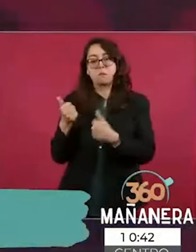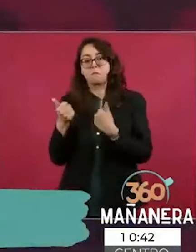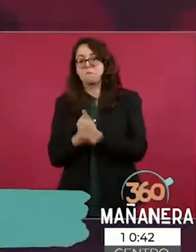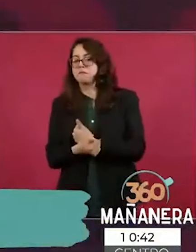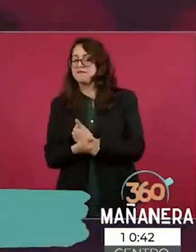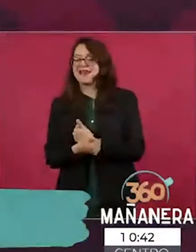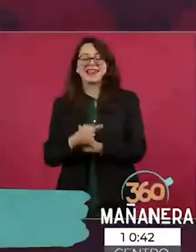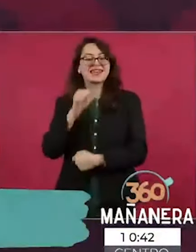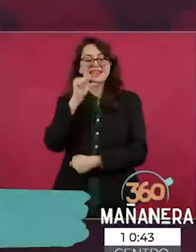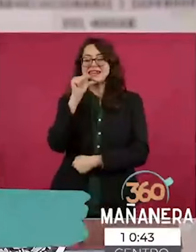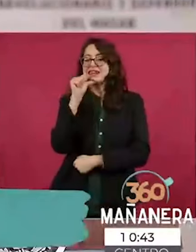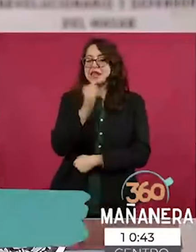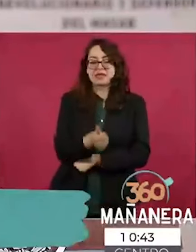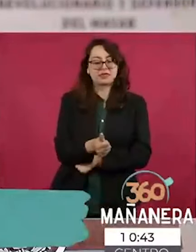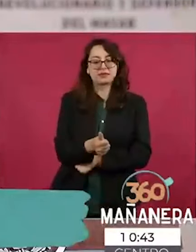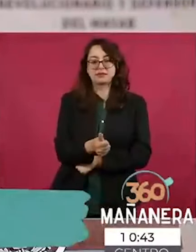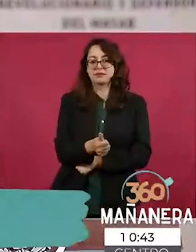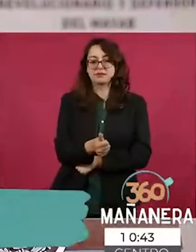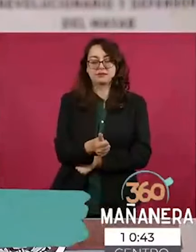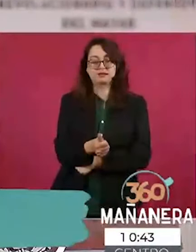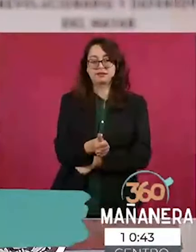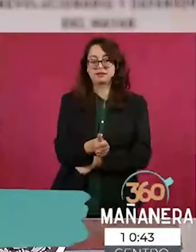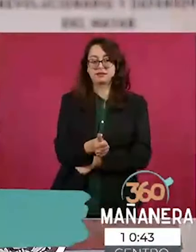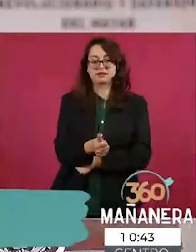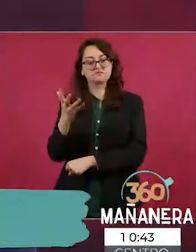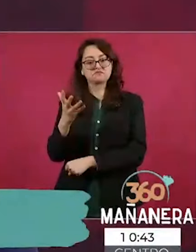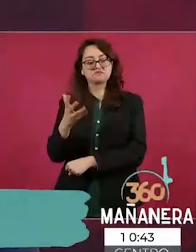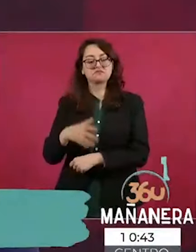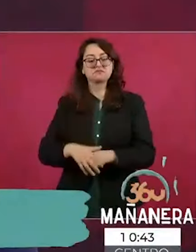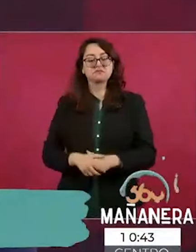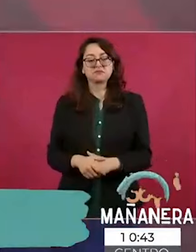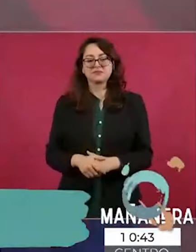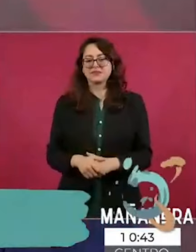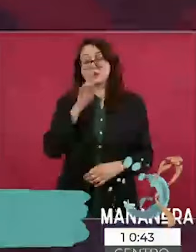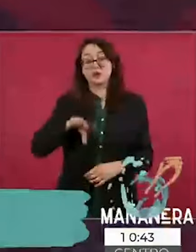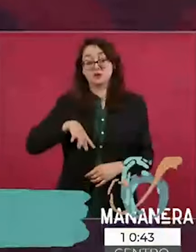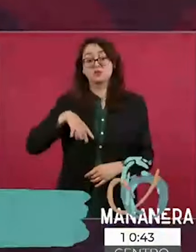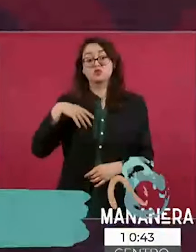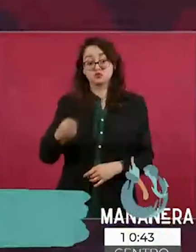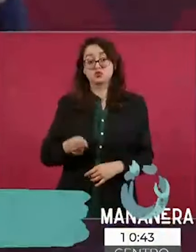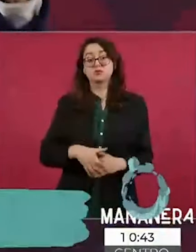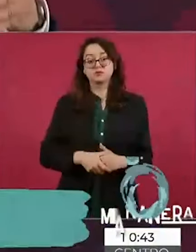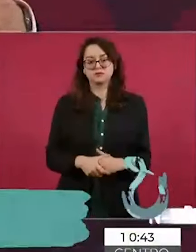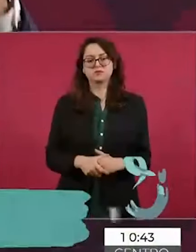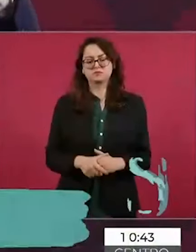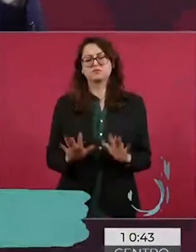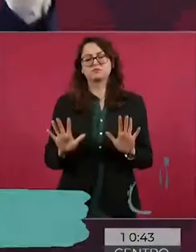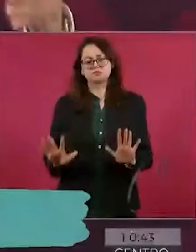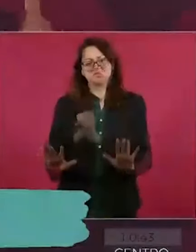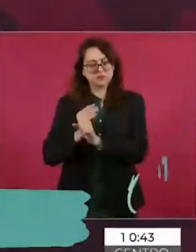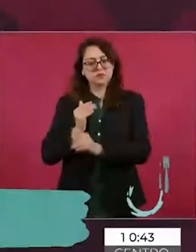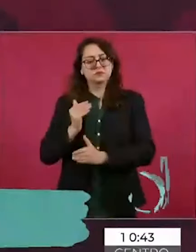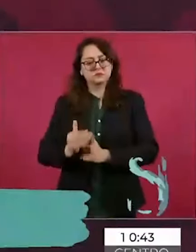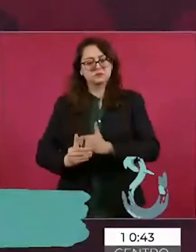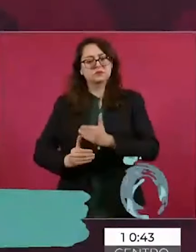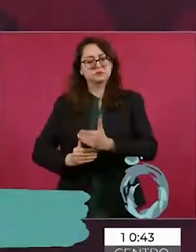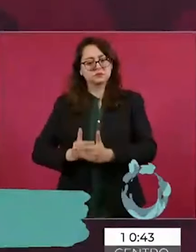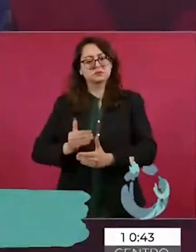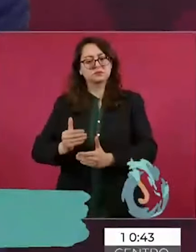para proteger a los responsables y me dolió muchísimo todavía no quiero adelantar pero sí